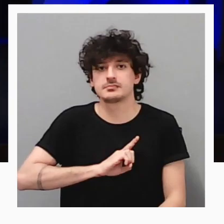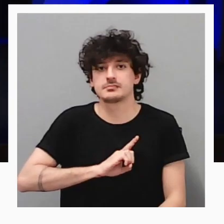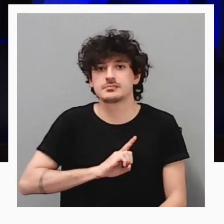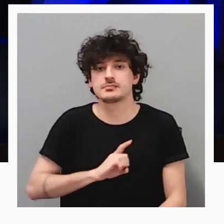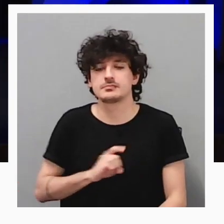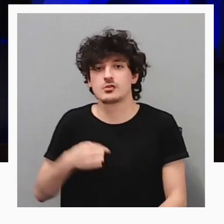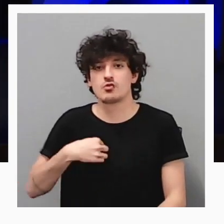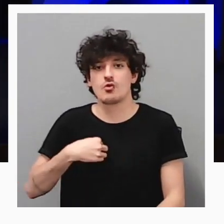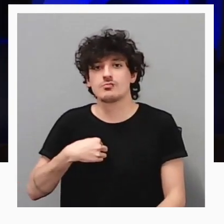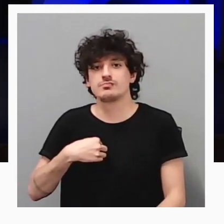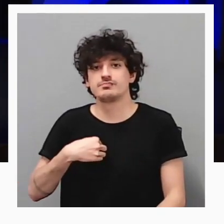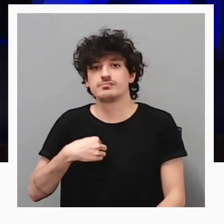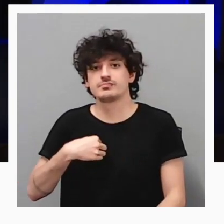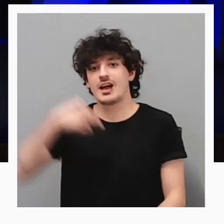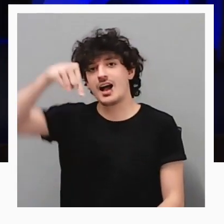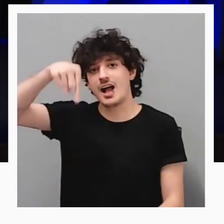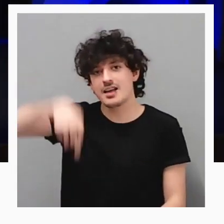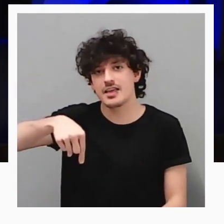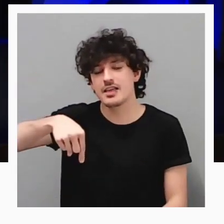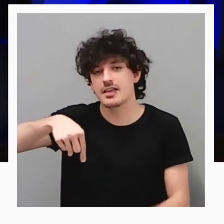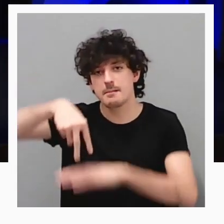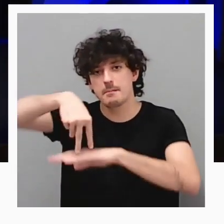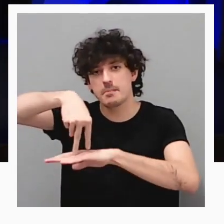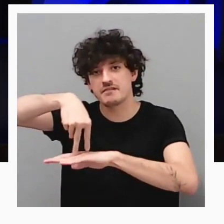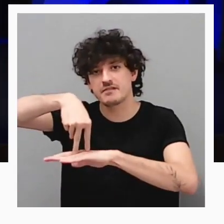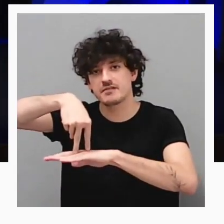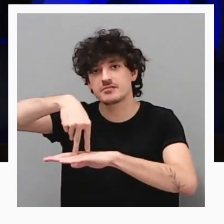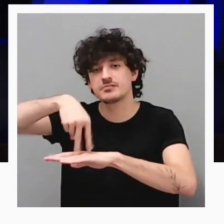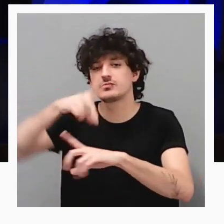Estoy aquí para hacer algo que...